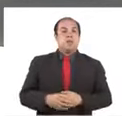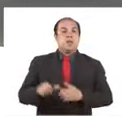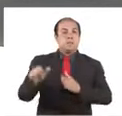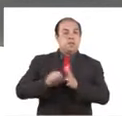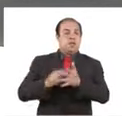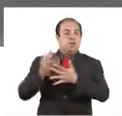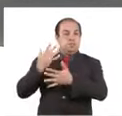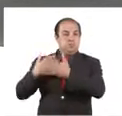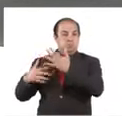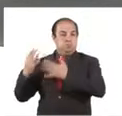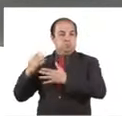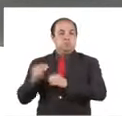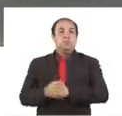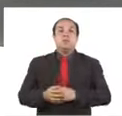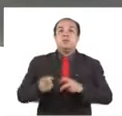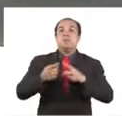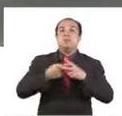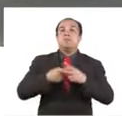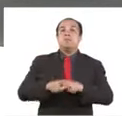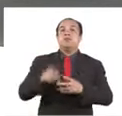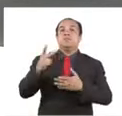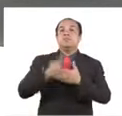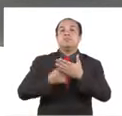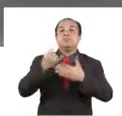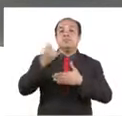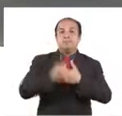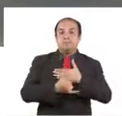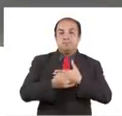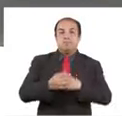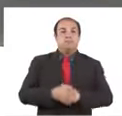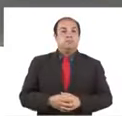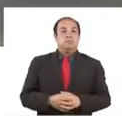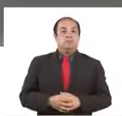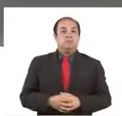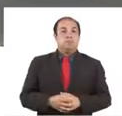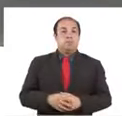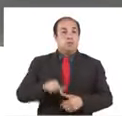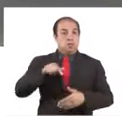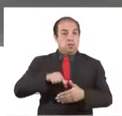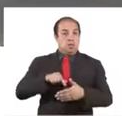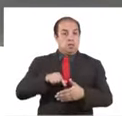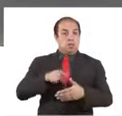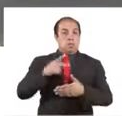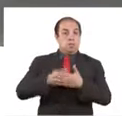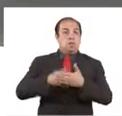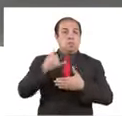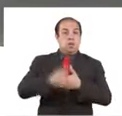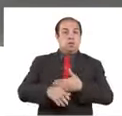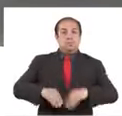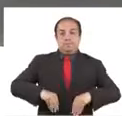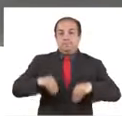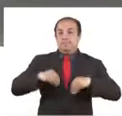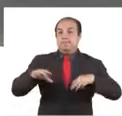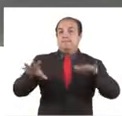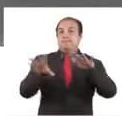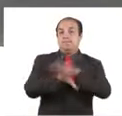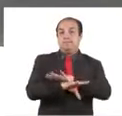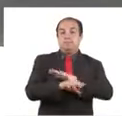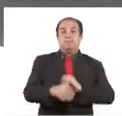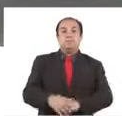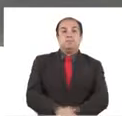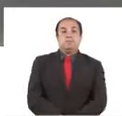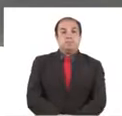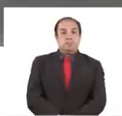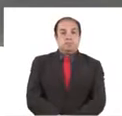meses, emprendimos un gran proyecto que, sin lugar a duda, nos ha cambiado la vida.